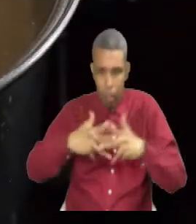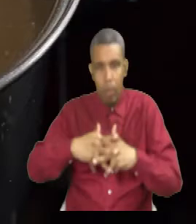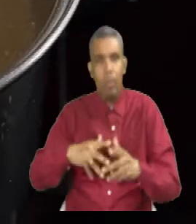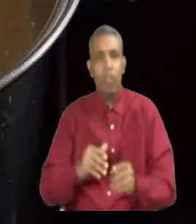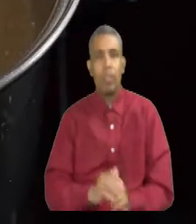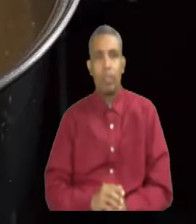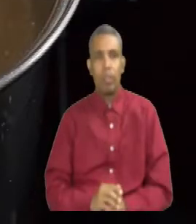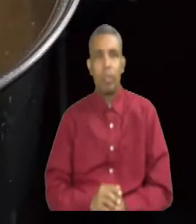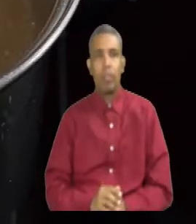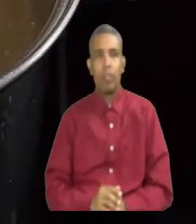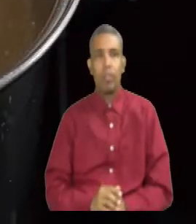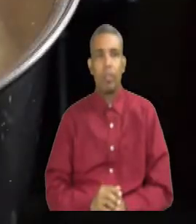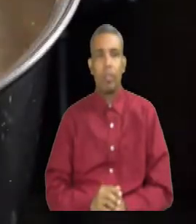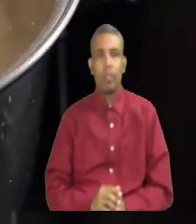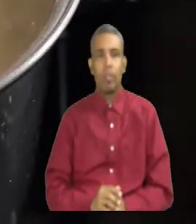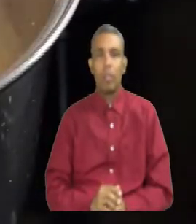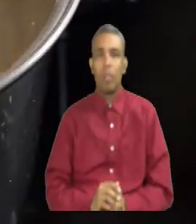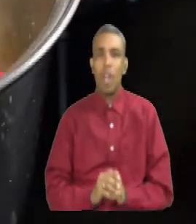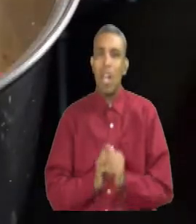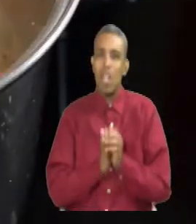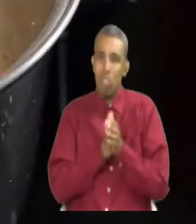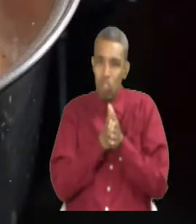los chips de chocolate.